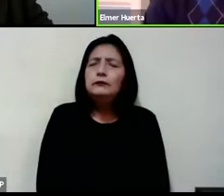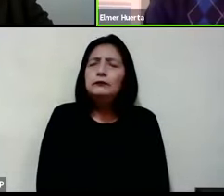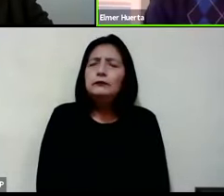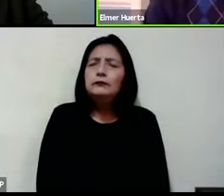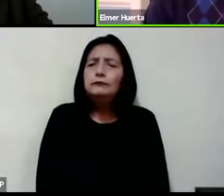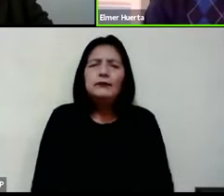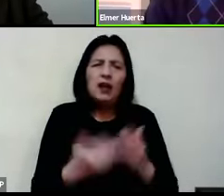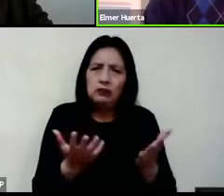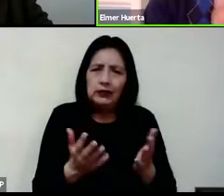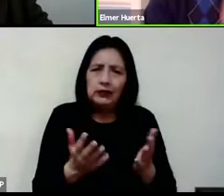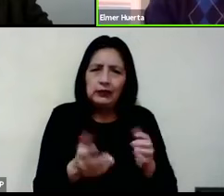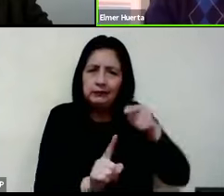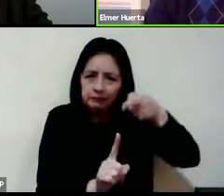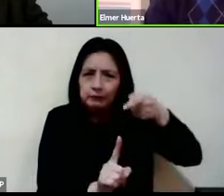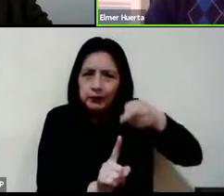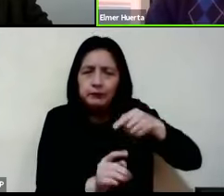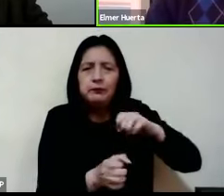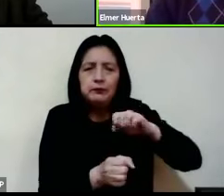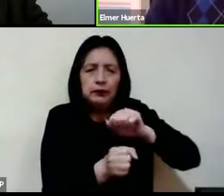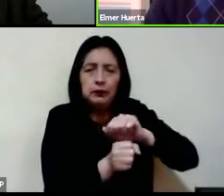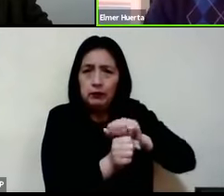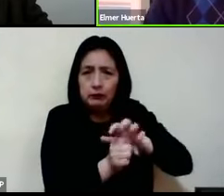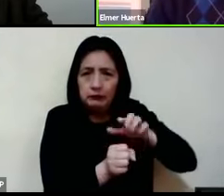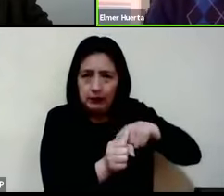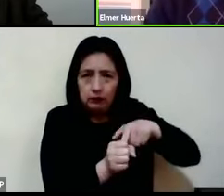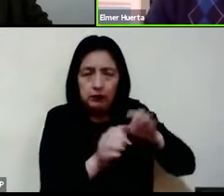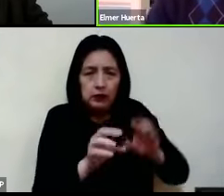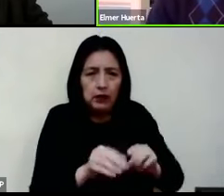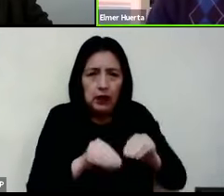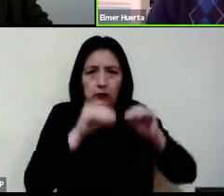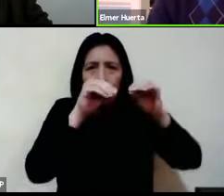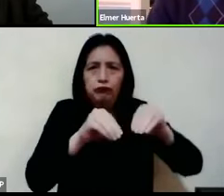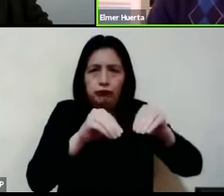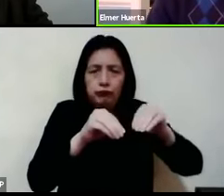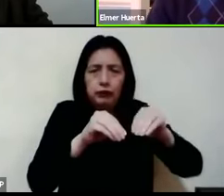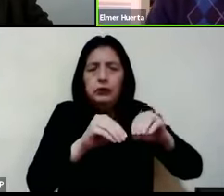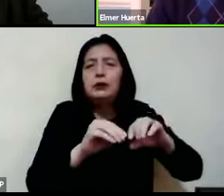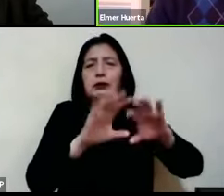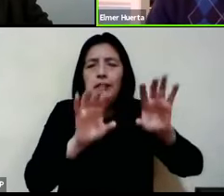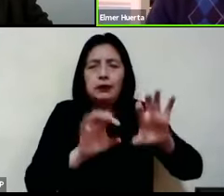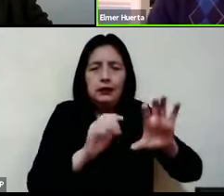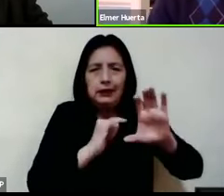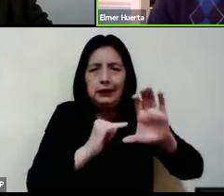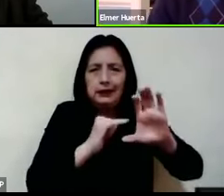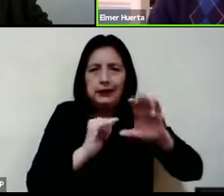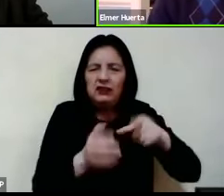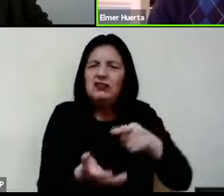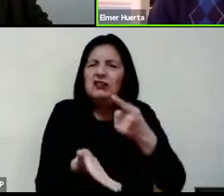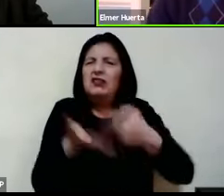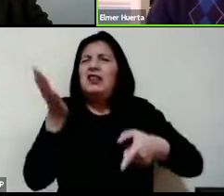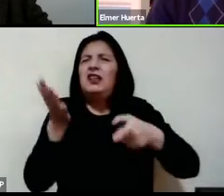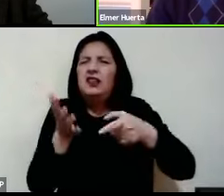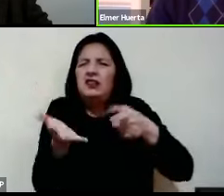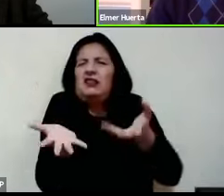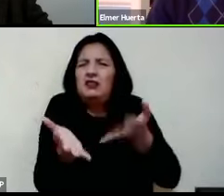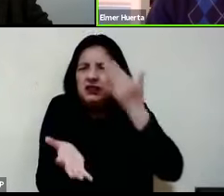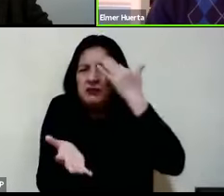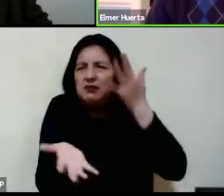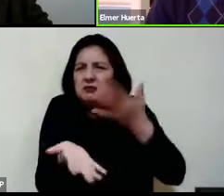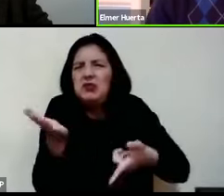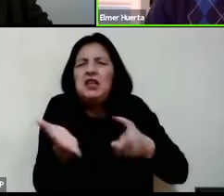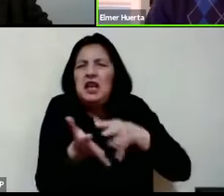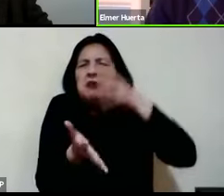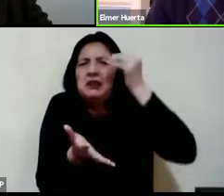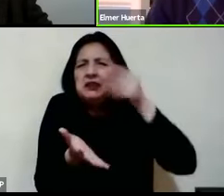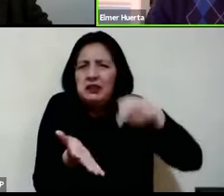al virus, ya que lo hemos puesto en el Internet, ¿qué es lo que hemos aprendido con respecto a este virus? Lo que hemos aprendido